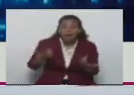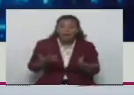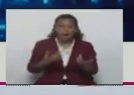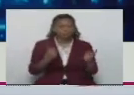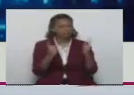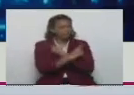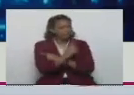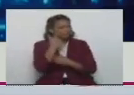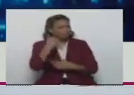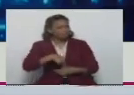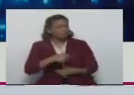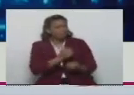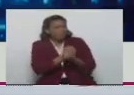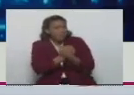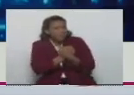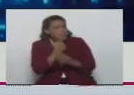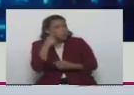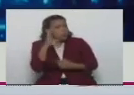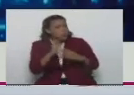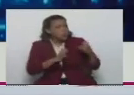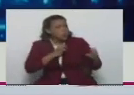que es un hecho de amor,